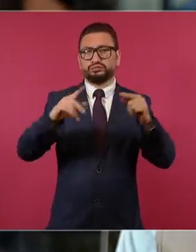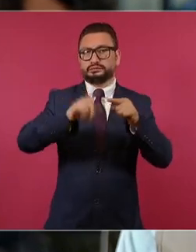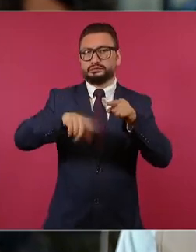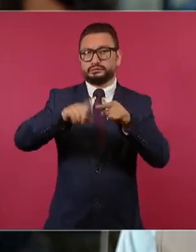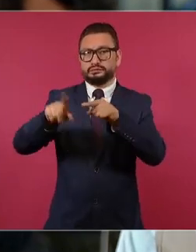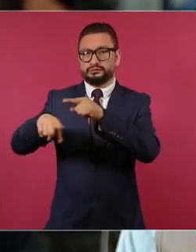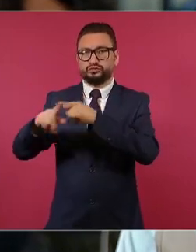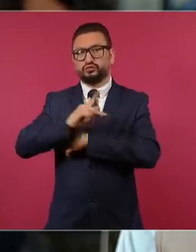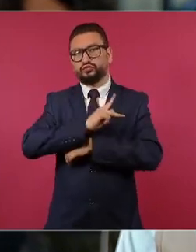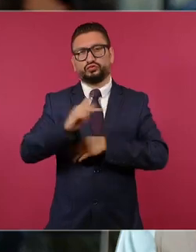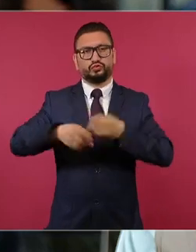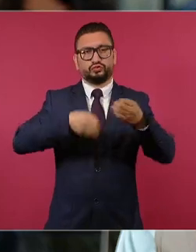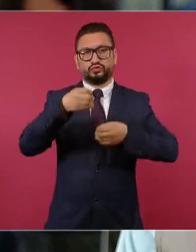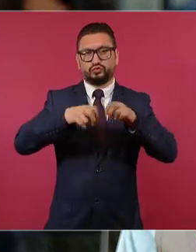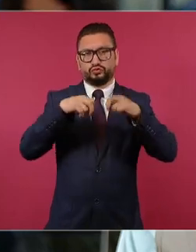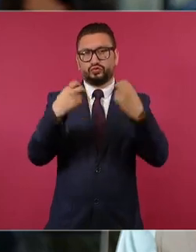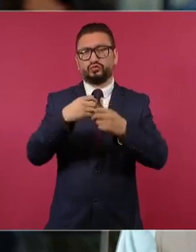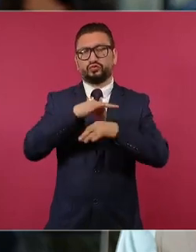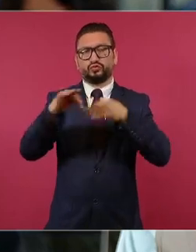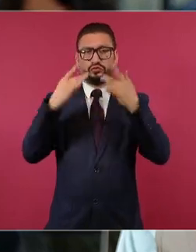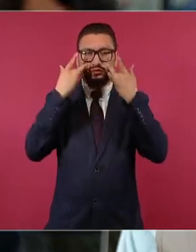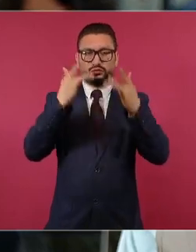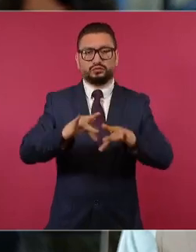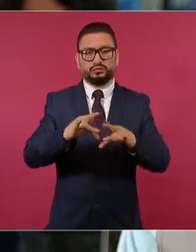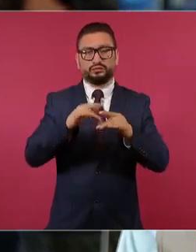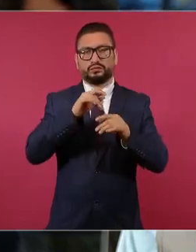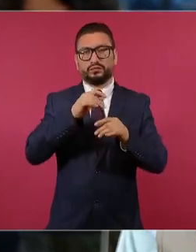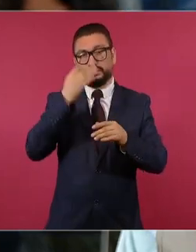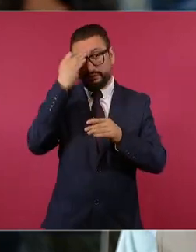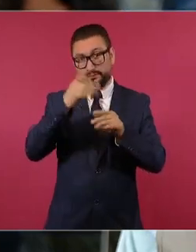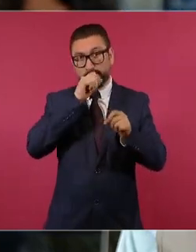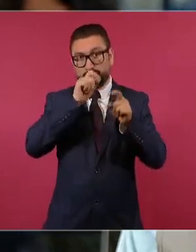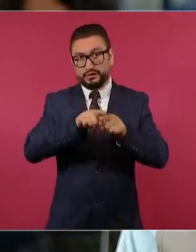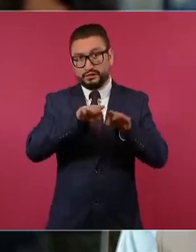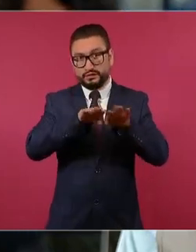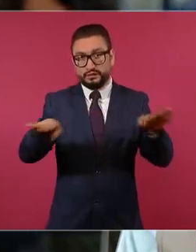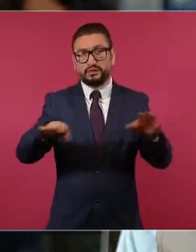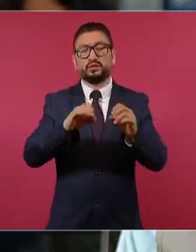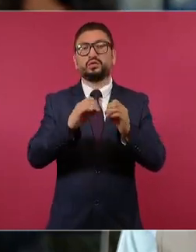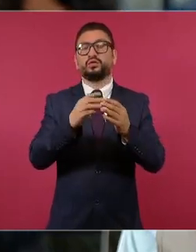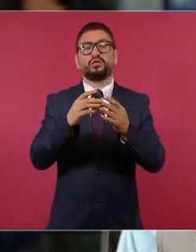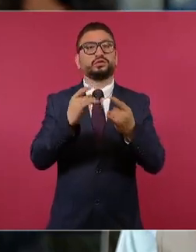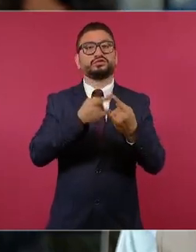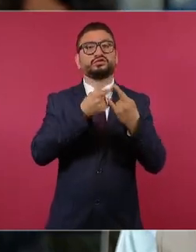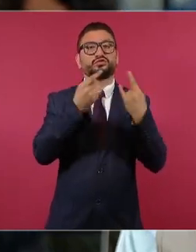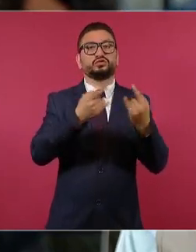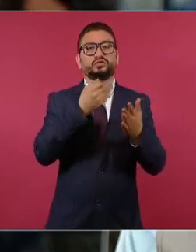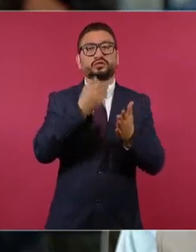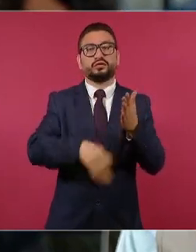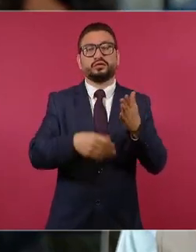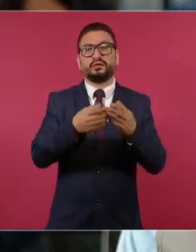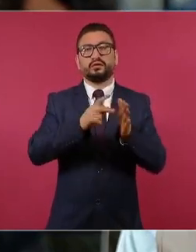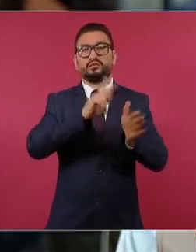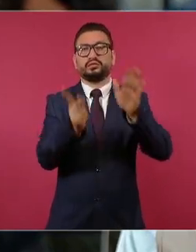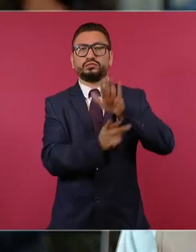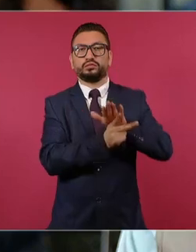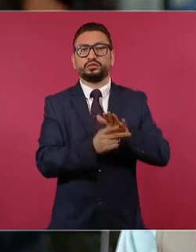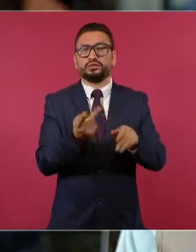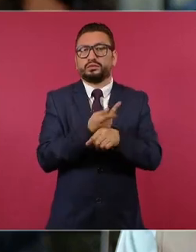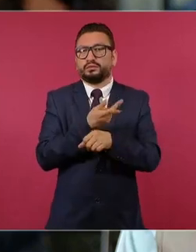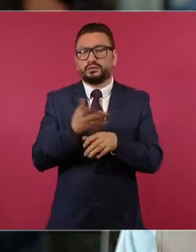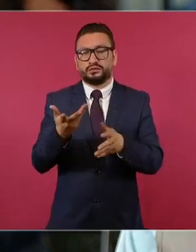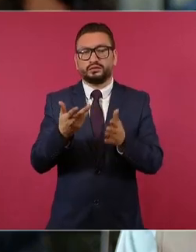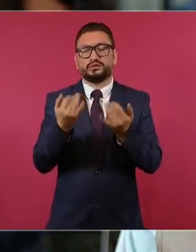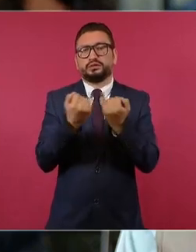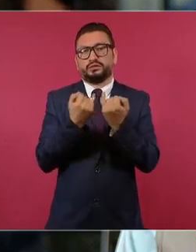todos los ministros tienen que renunciar al mismo tiempo, qué va a suceder con los casos que quedarían pendientes. Y también, bueno, pues una